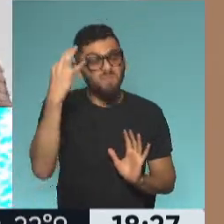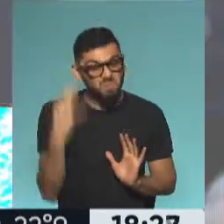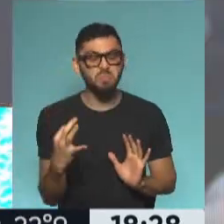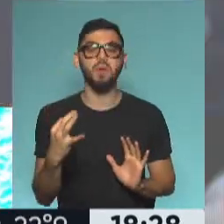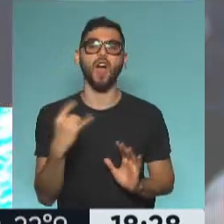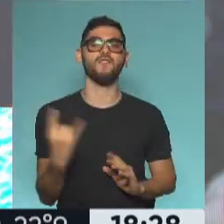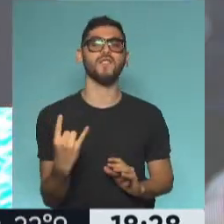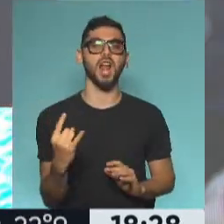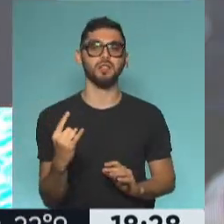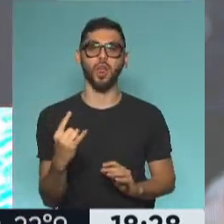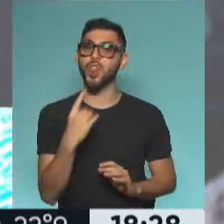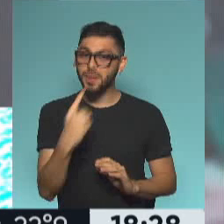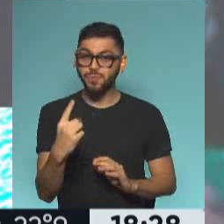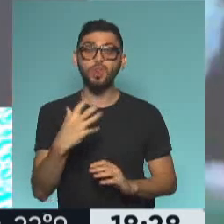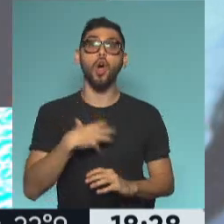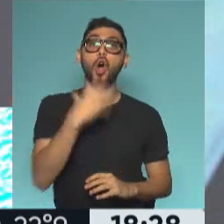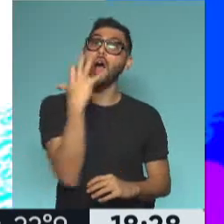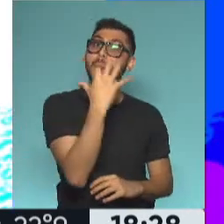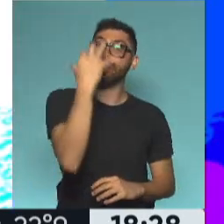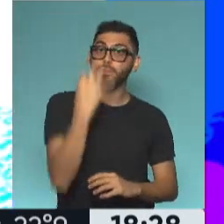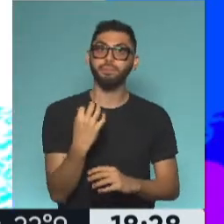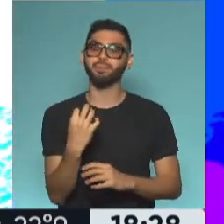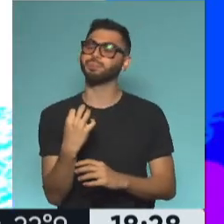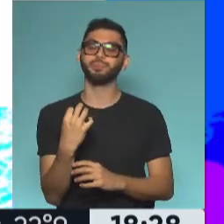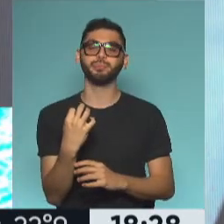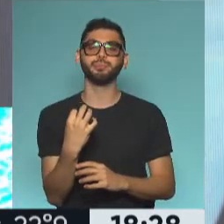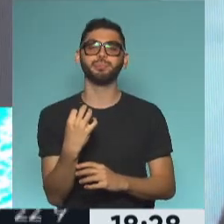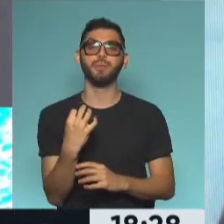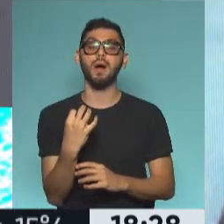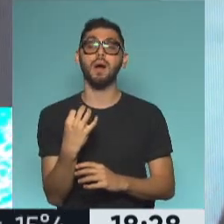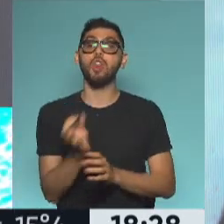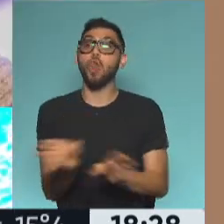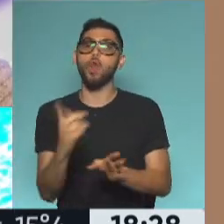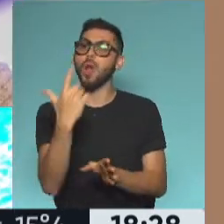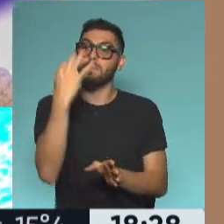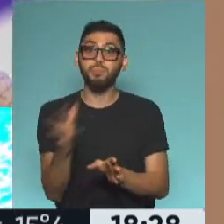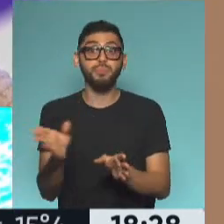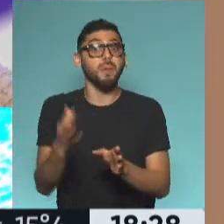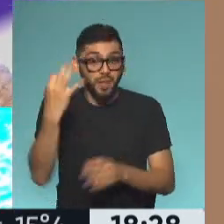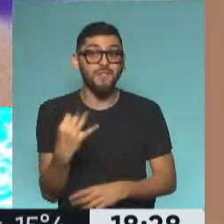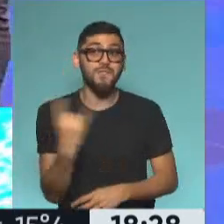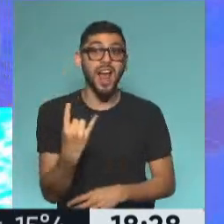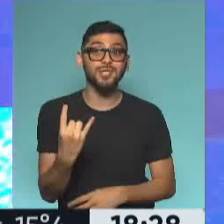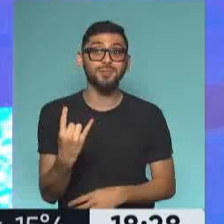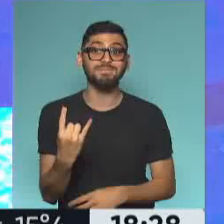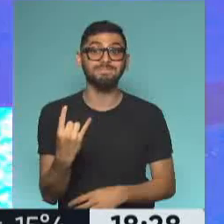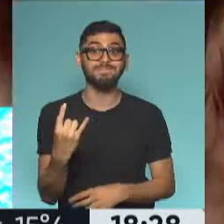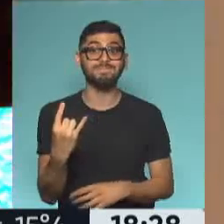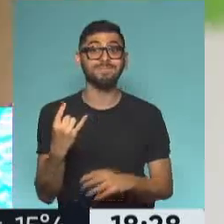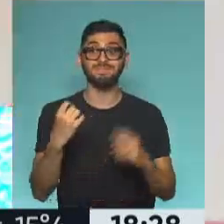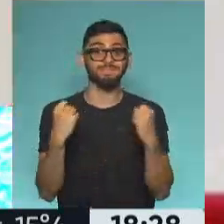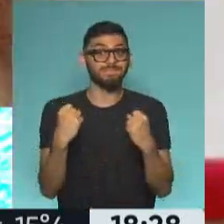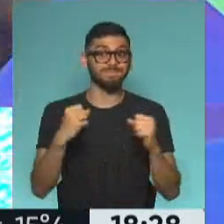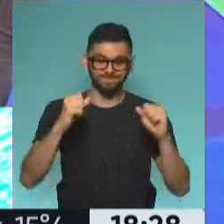respuesta es falsa, que no hay dos tipos de orgasmo. Y la respuesta es falsa. ¡Oh, yeah! ¡No!